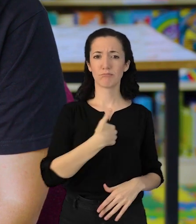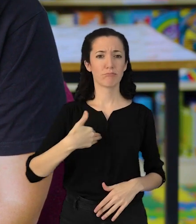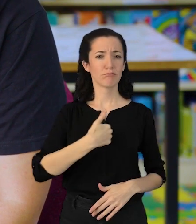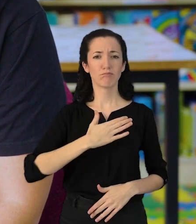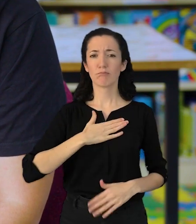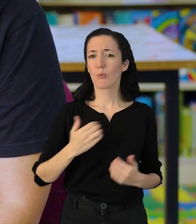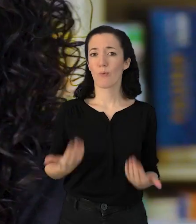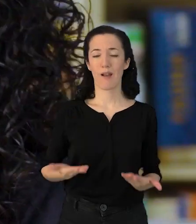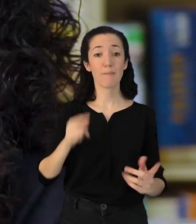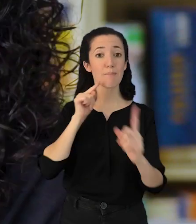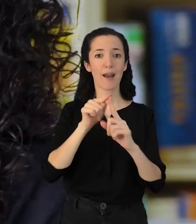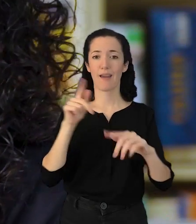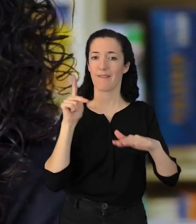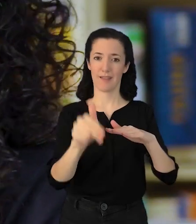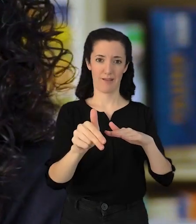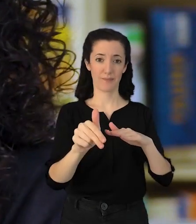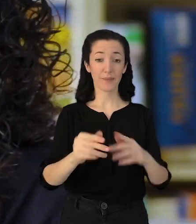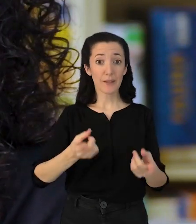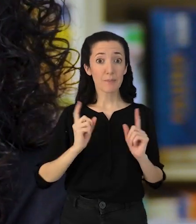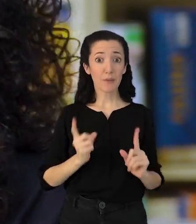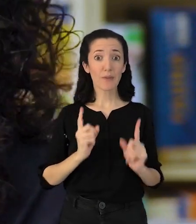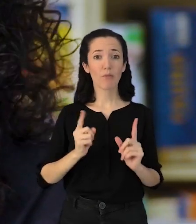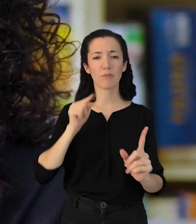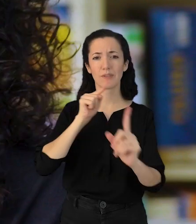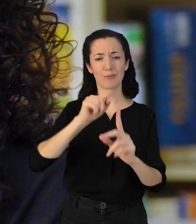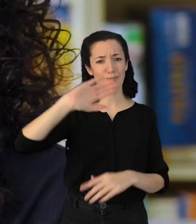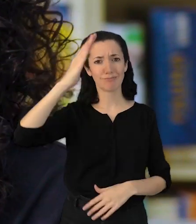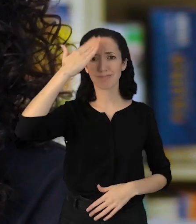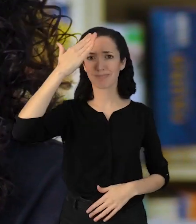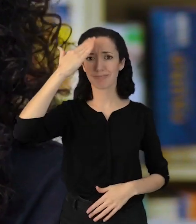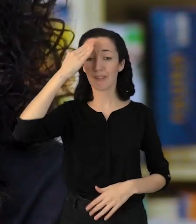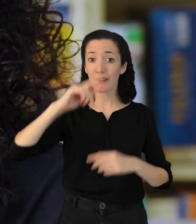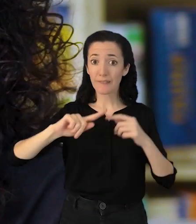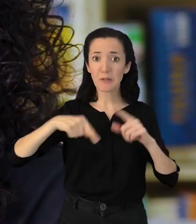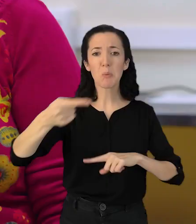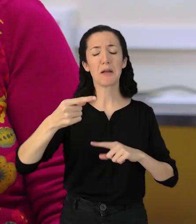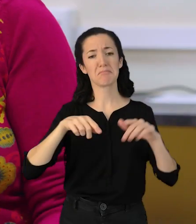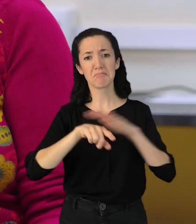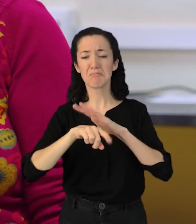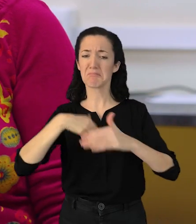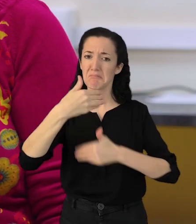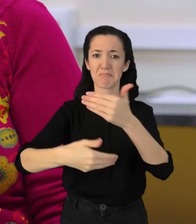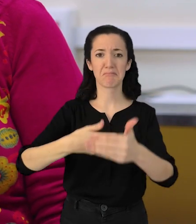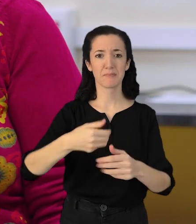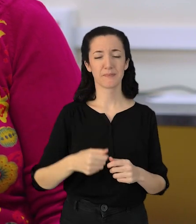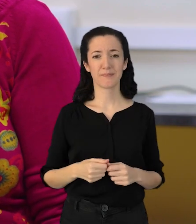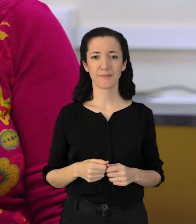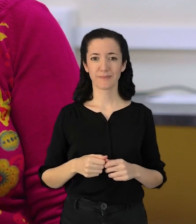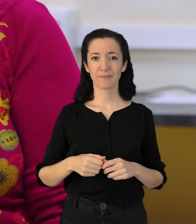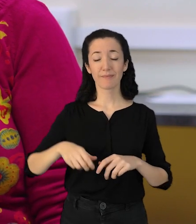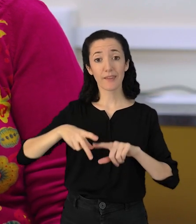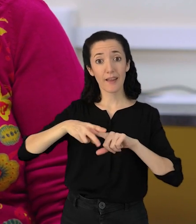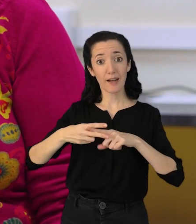para evitar. Siempre la prevención es el objetivo primordial para luego dar los siguientes pasos. El poder tener herramientas,